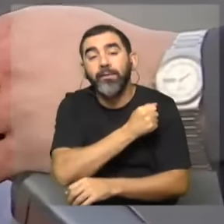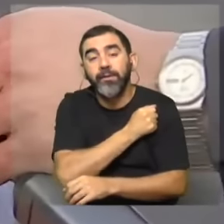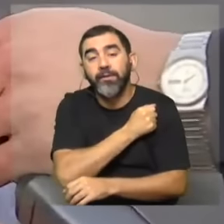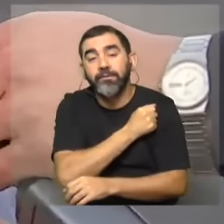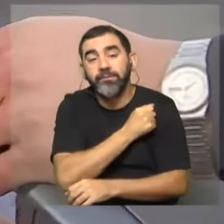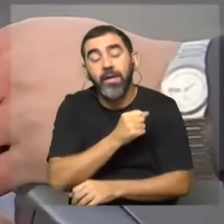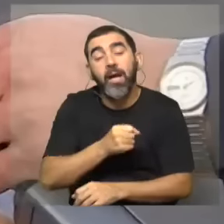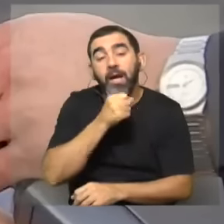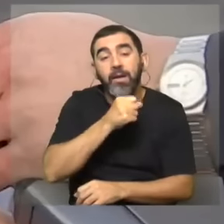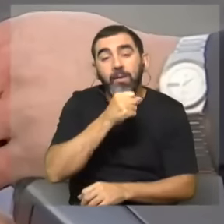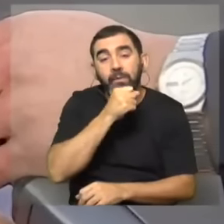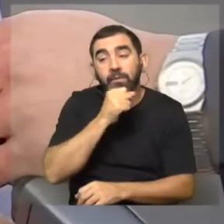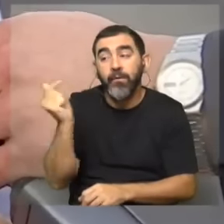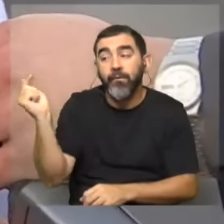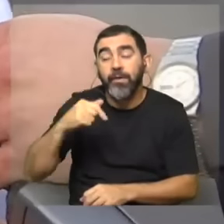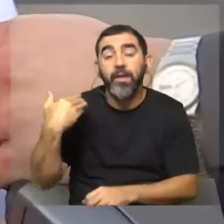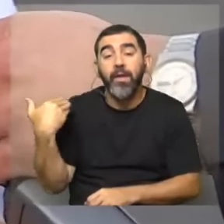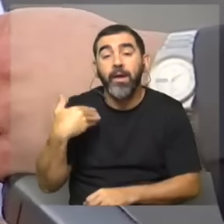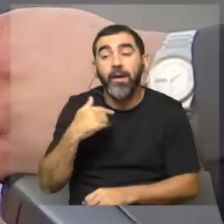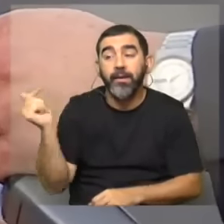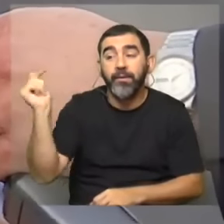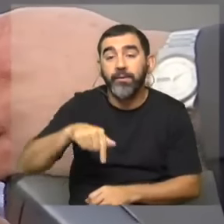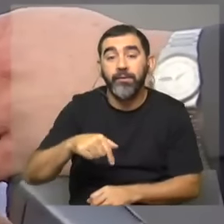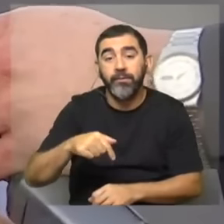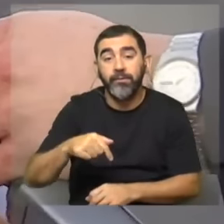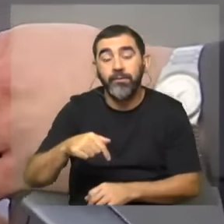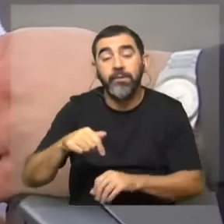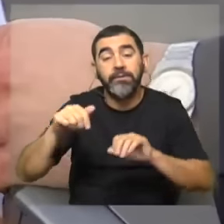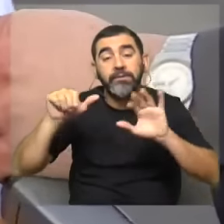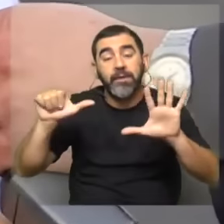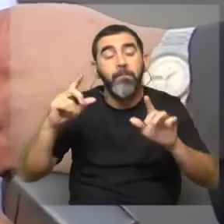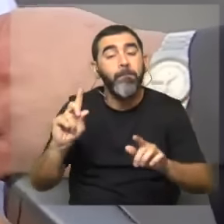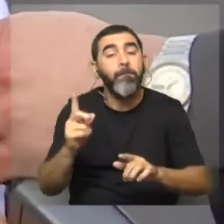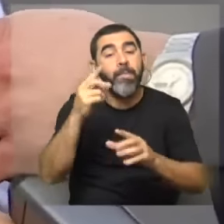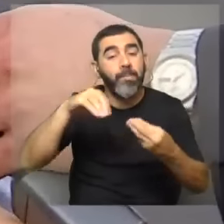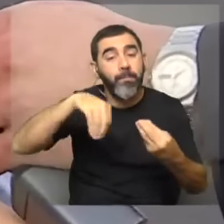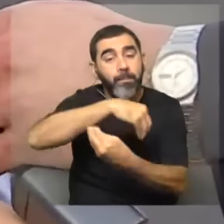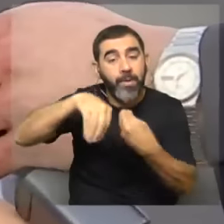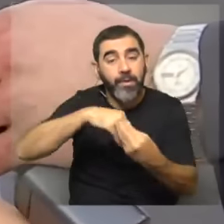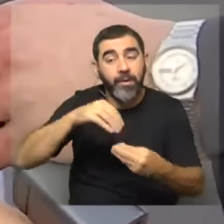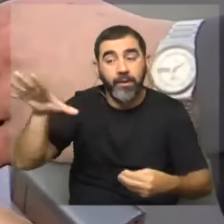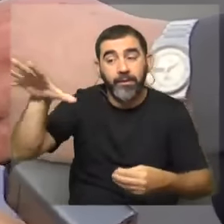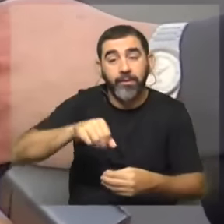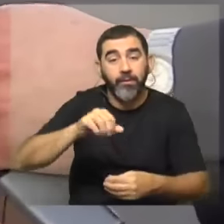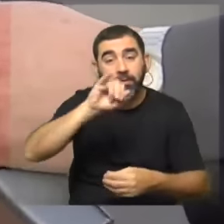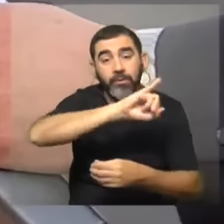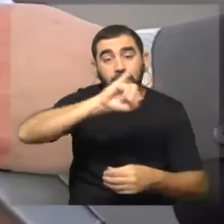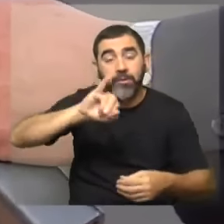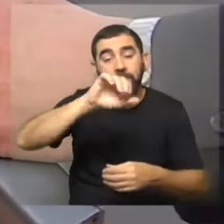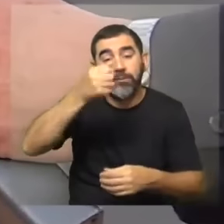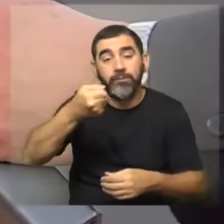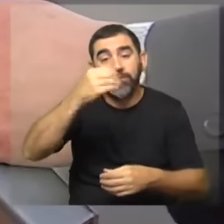artigas viene desde la Argentina Integra las seis primeras familias que trae Don Bruno Mauricio de